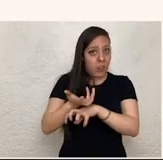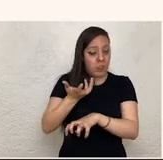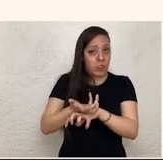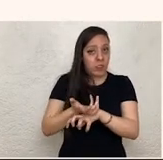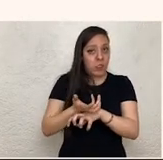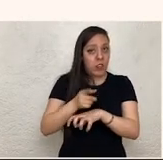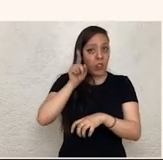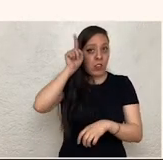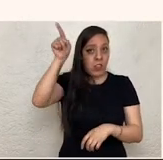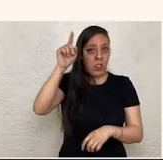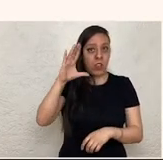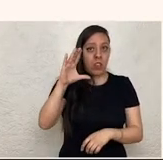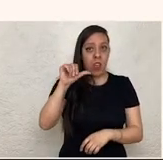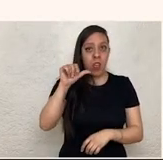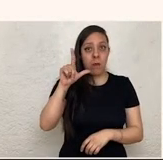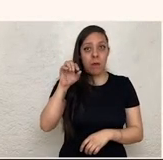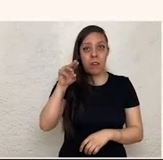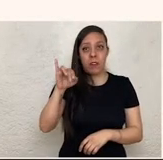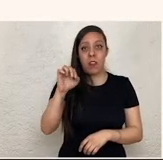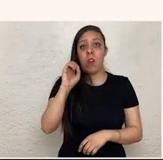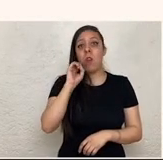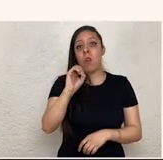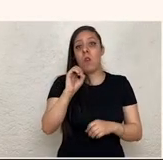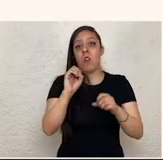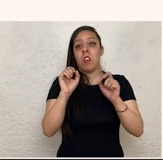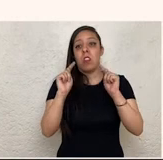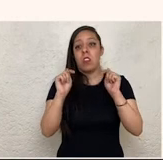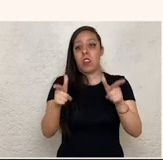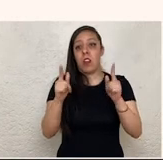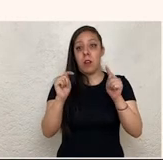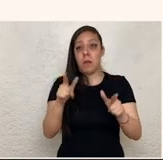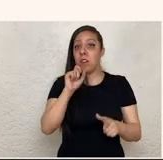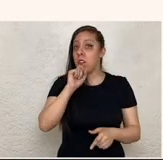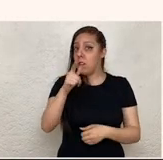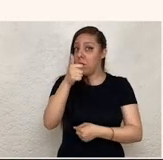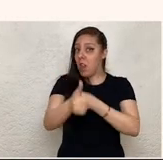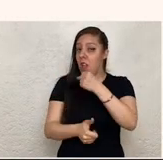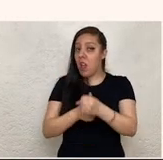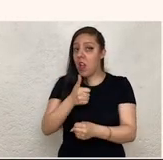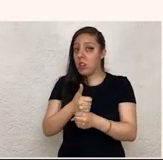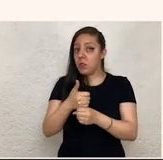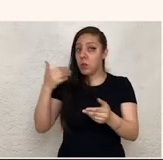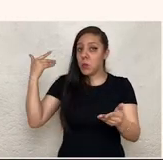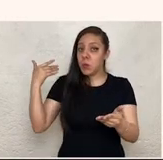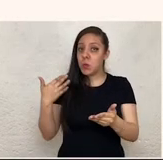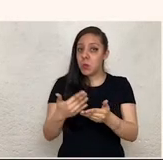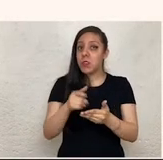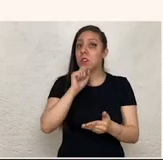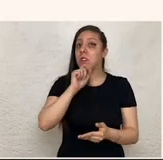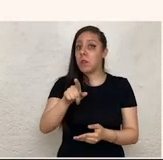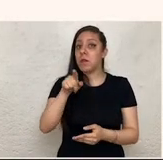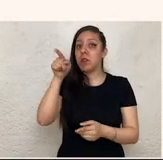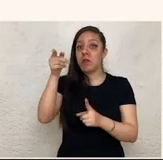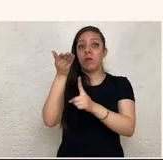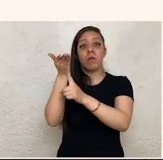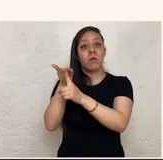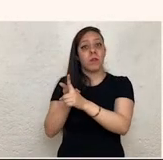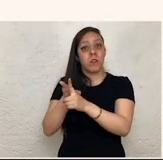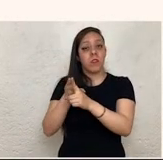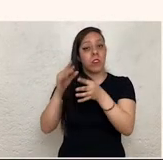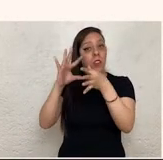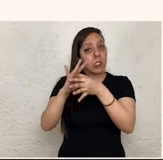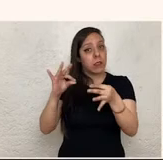decir, las mujeres de herencia mexicana en California, en Texas, llevan años de estar hablando